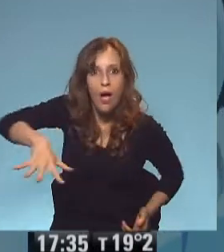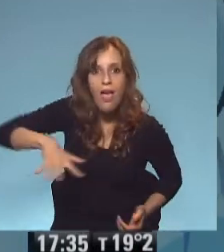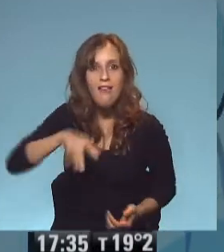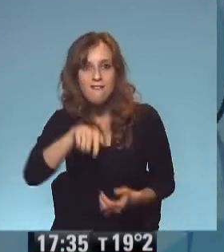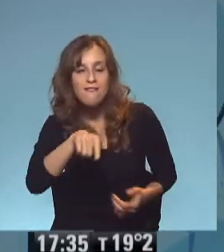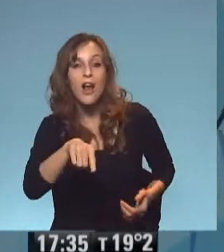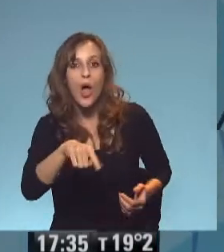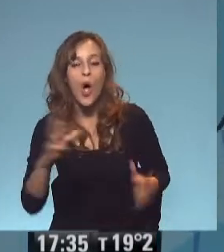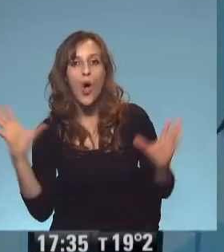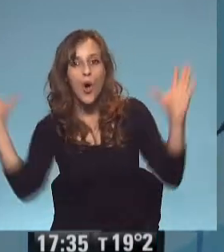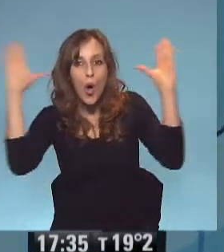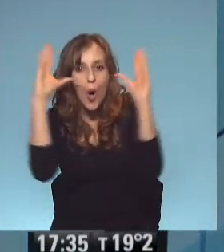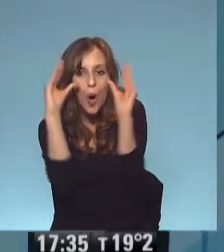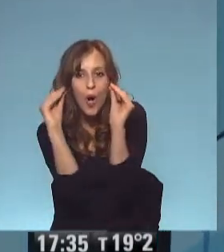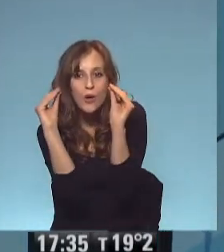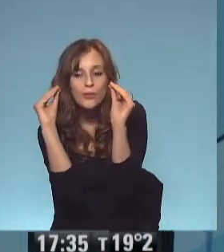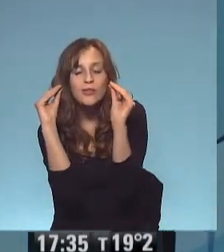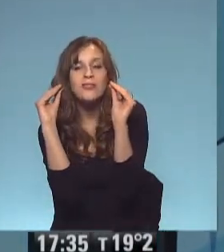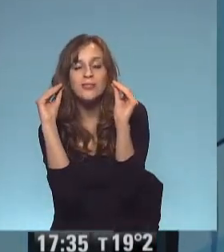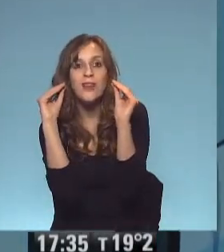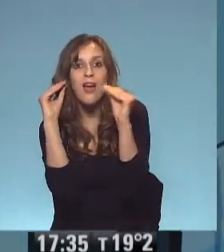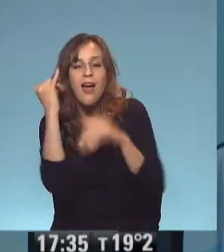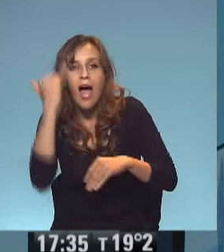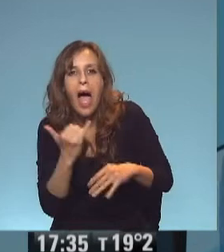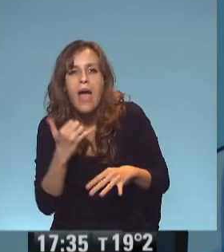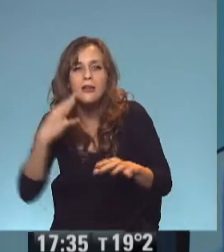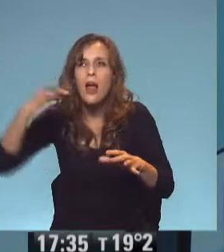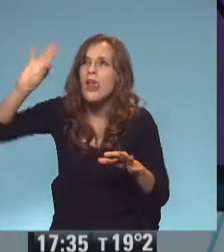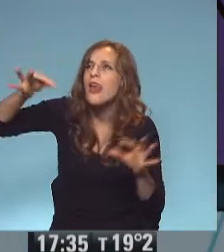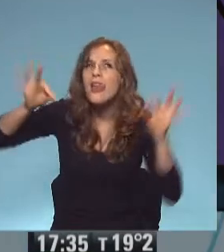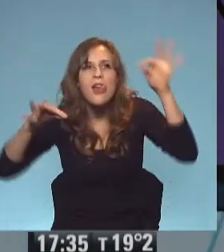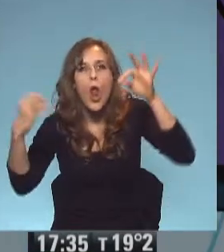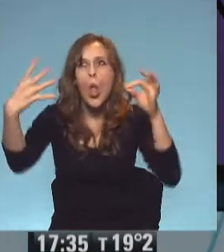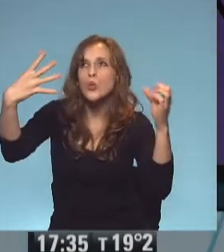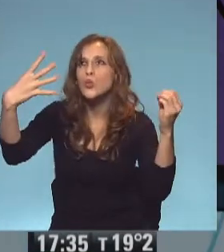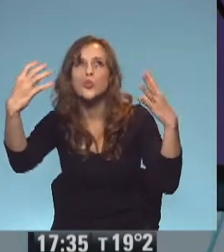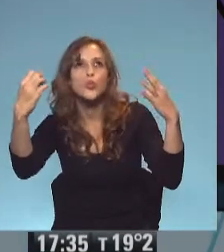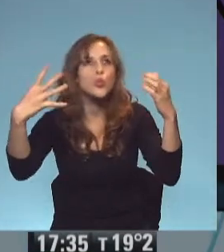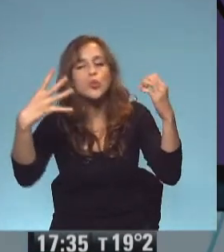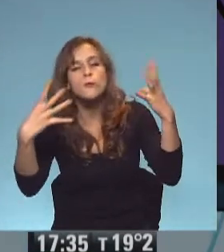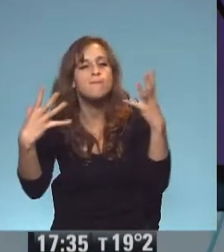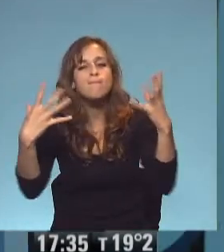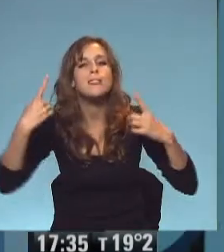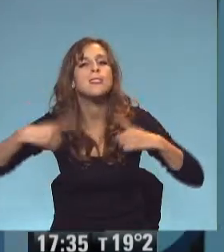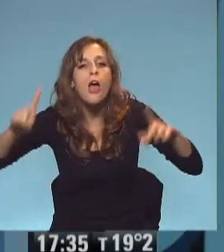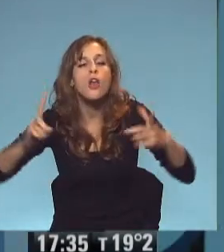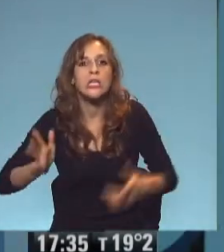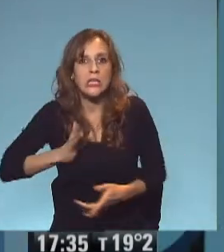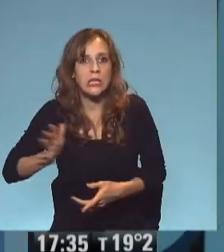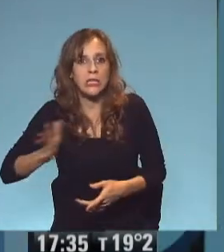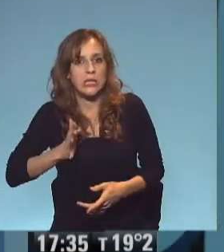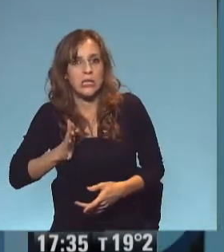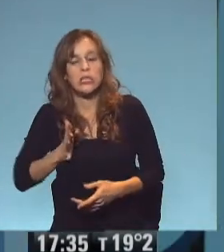cada noche aparecían unas extrañas luces de colores que asustaban a todos. Si